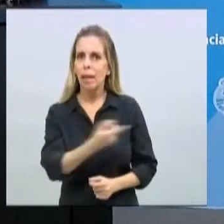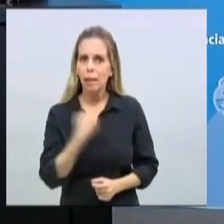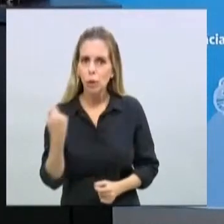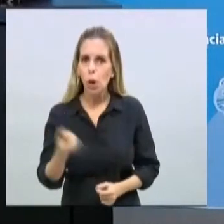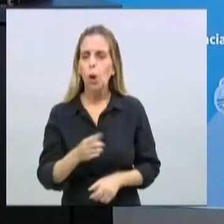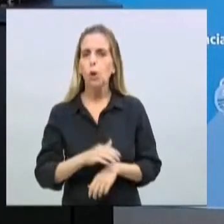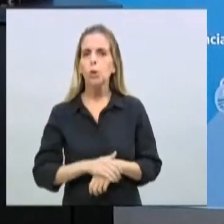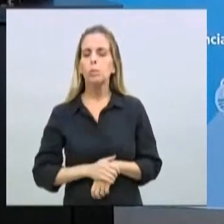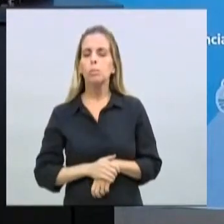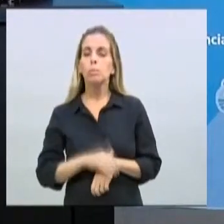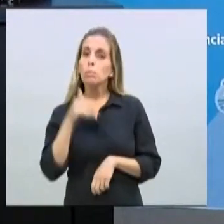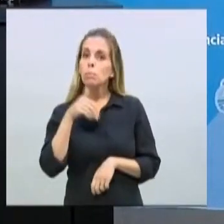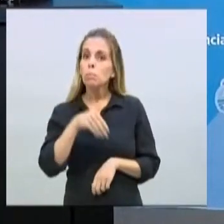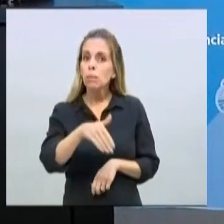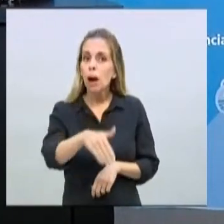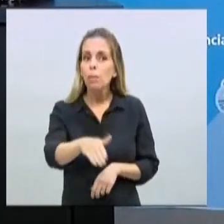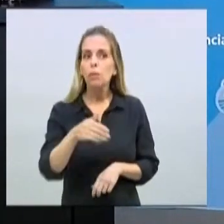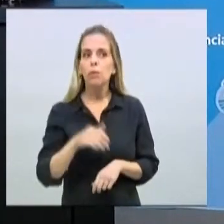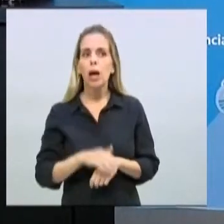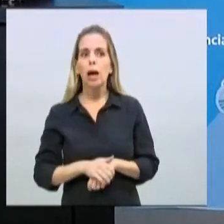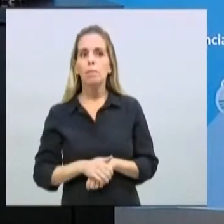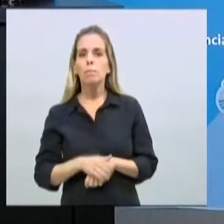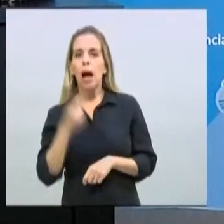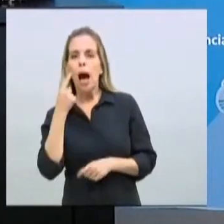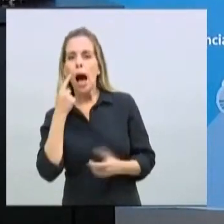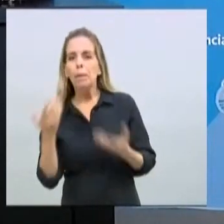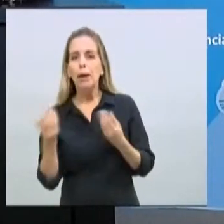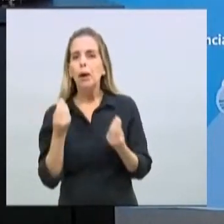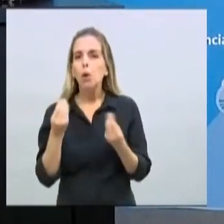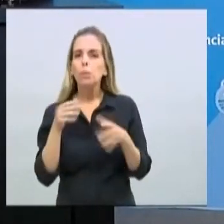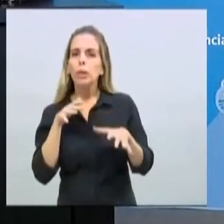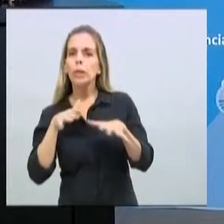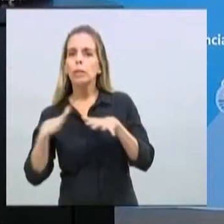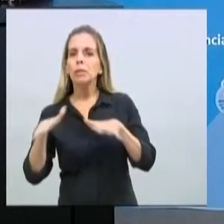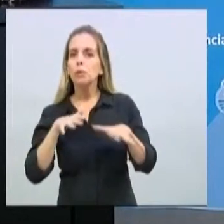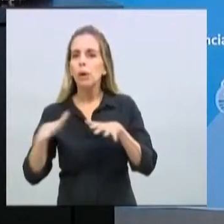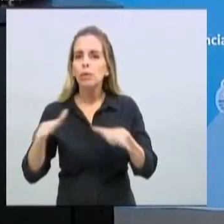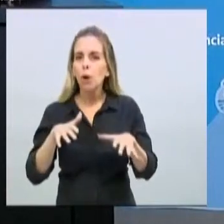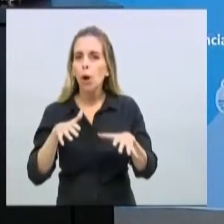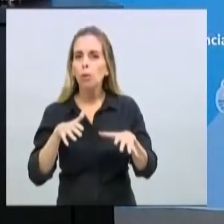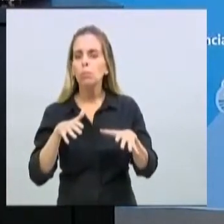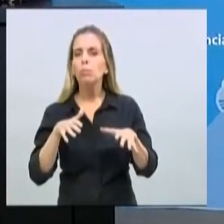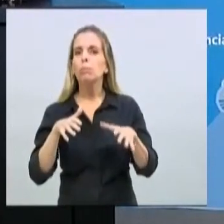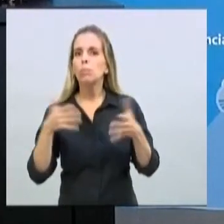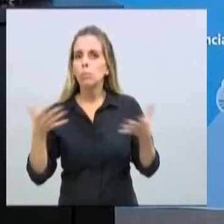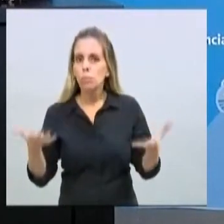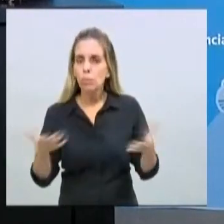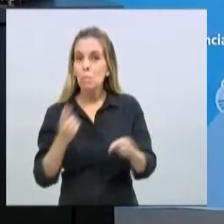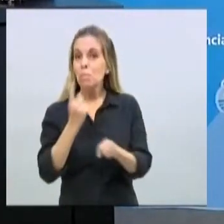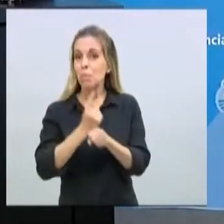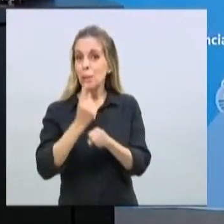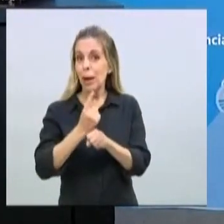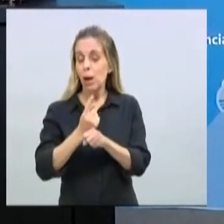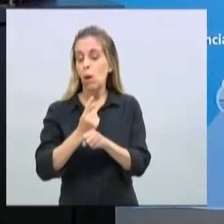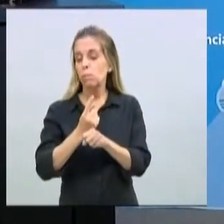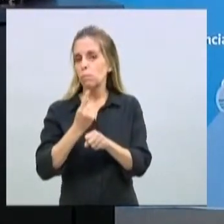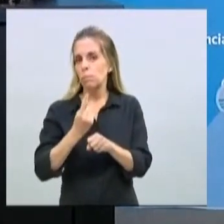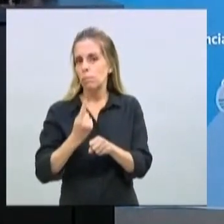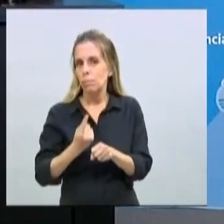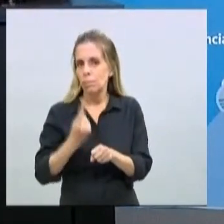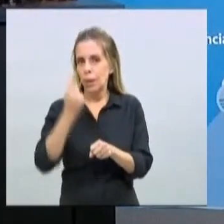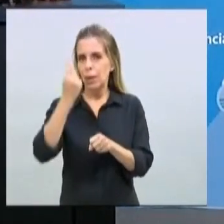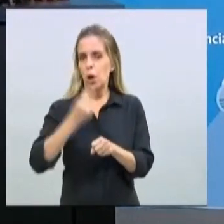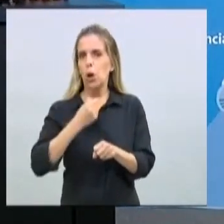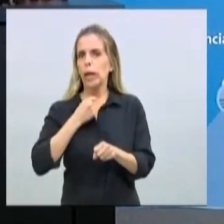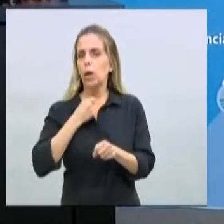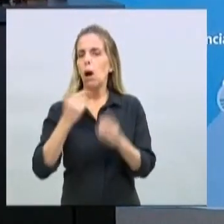Vamos a revisar un poquito en qué lugar estamos y hacia dónde vamos. Primero, antes que nada, quiero darle